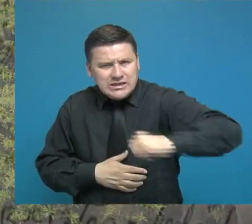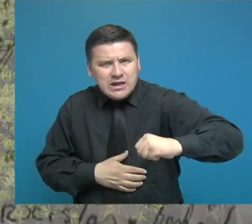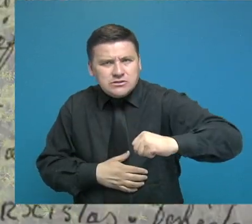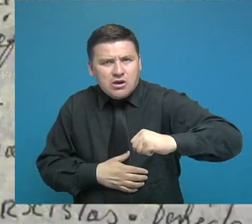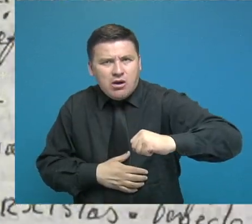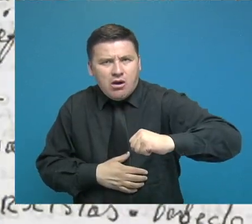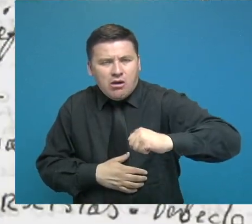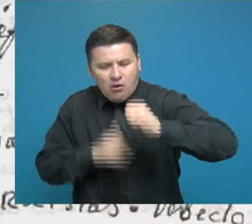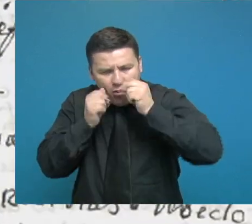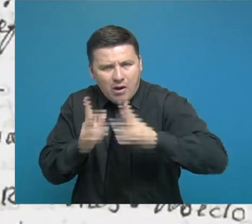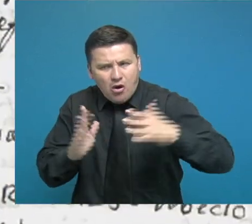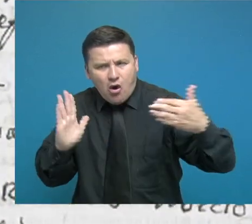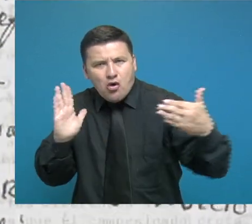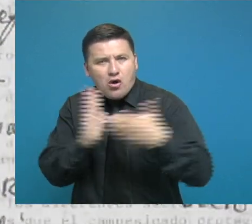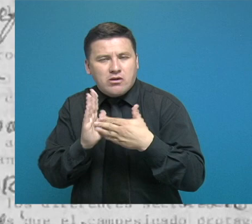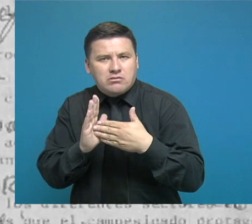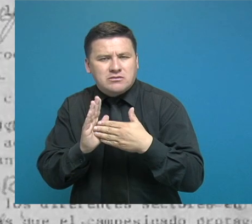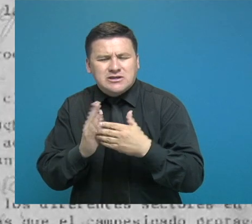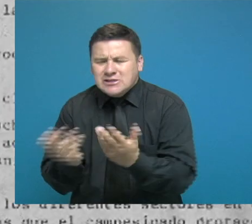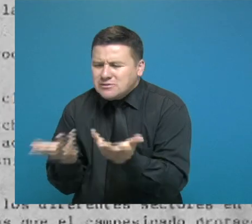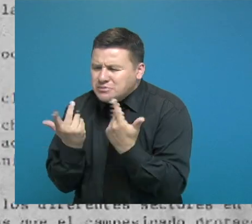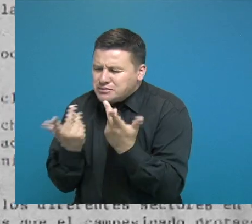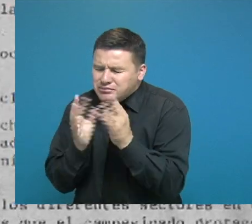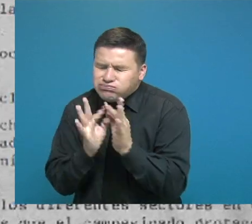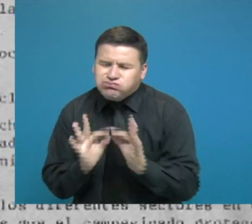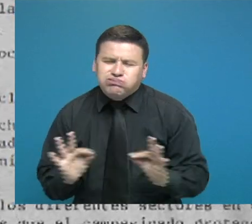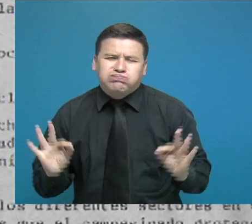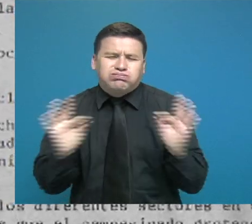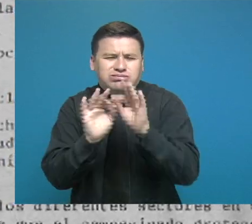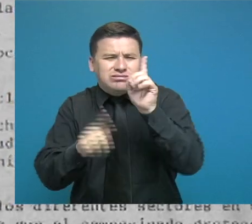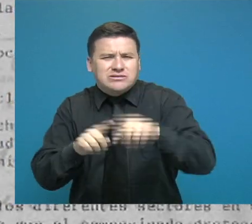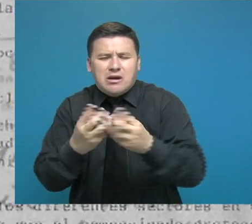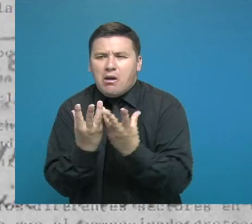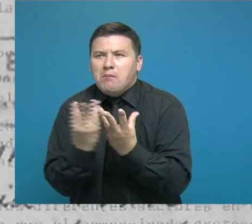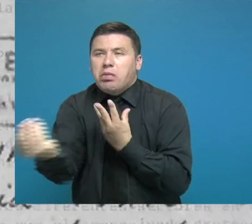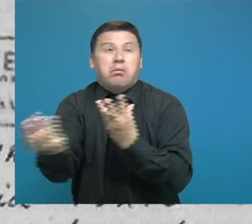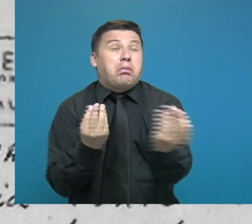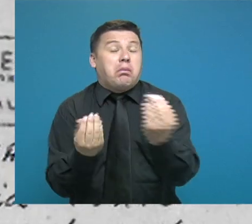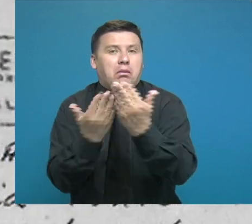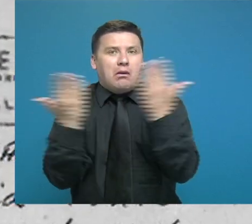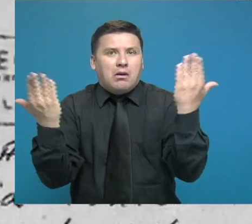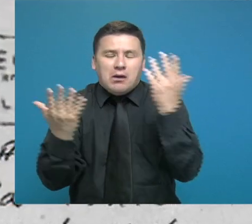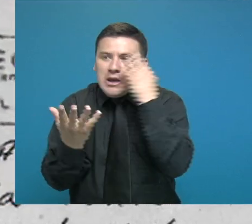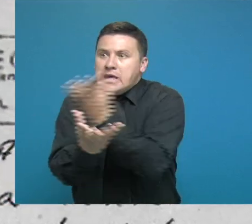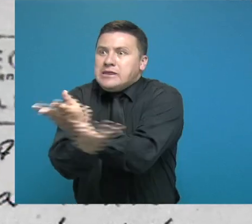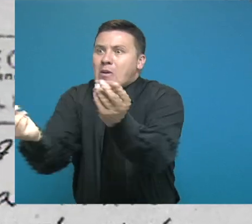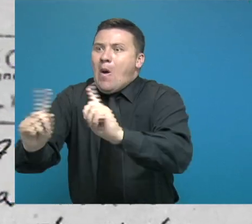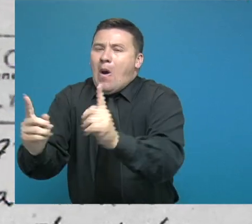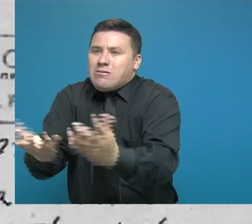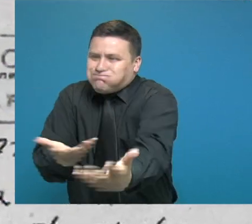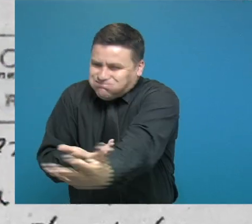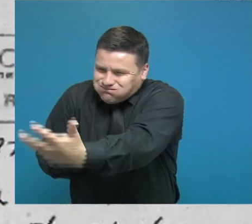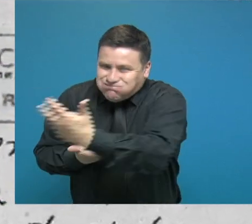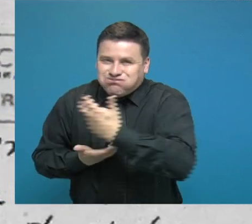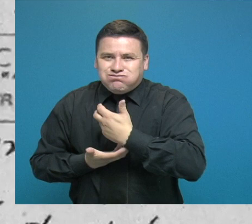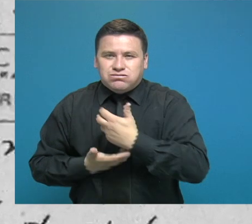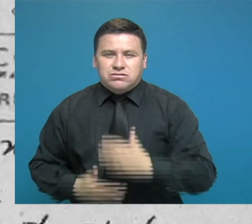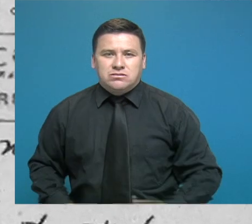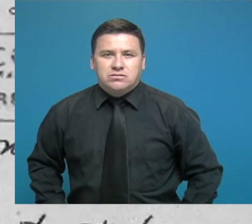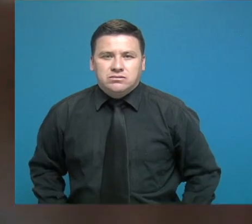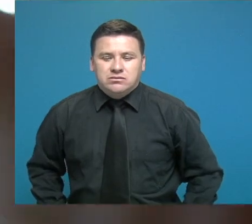violaciones de derechos humanos. Una fuente de información muchas veces dispersa y en riesgo de desaparecer.